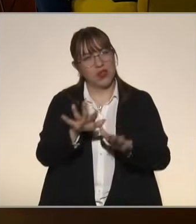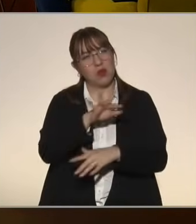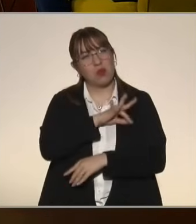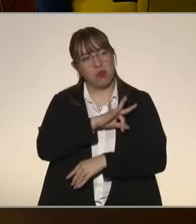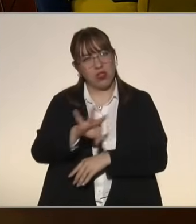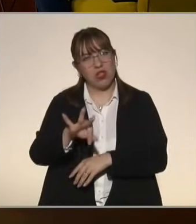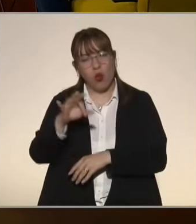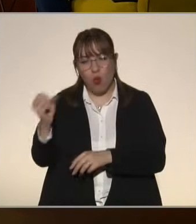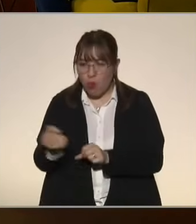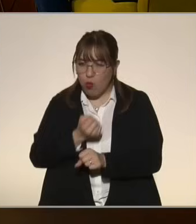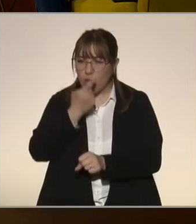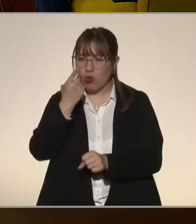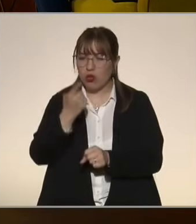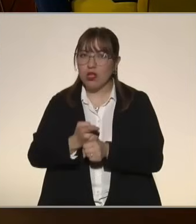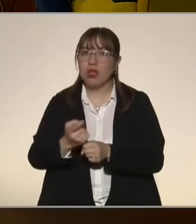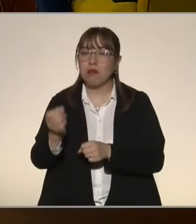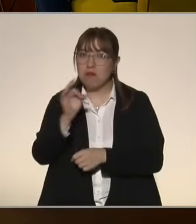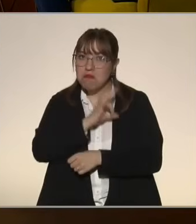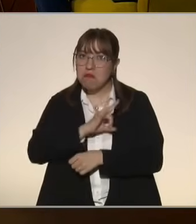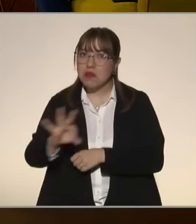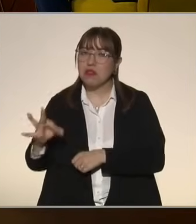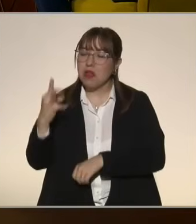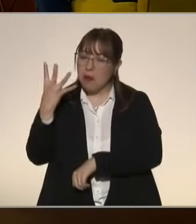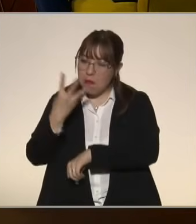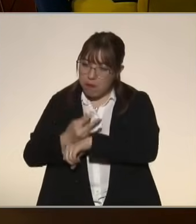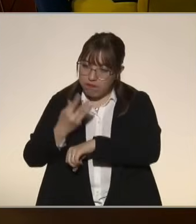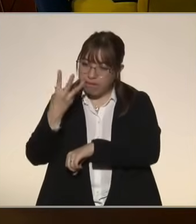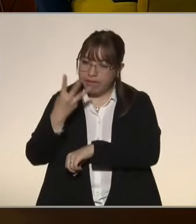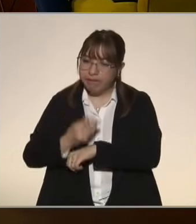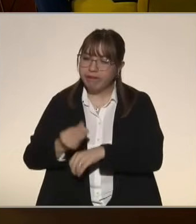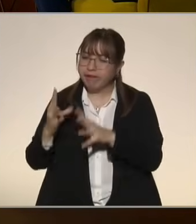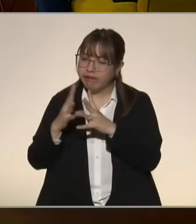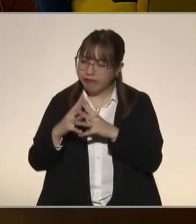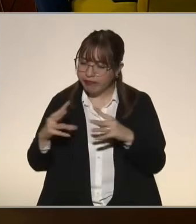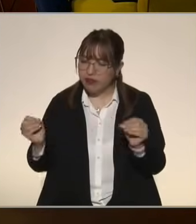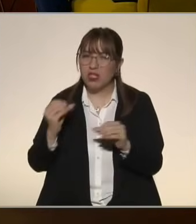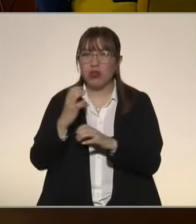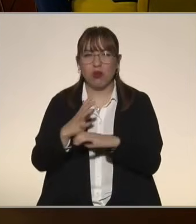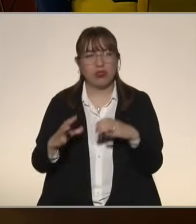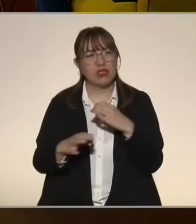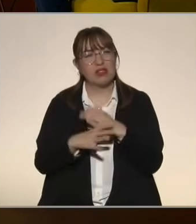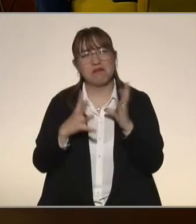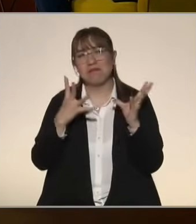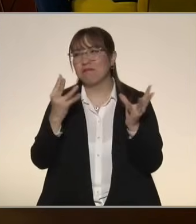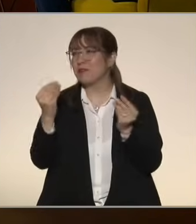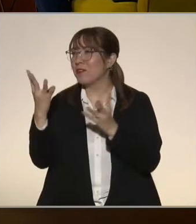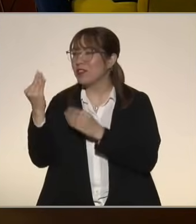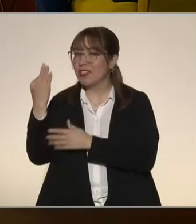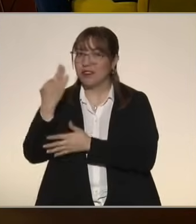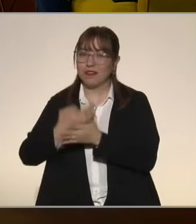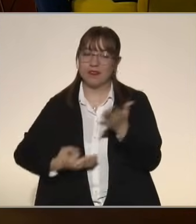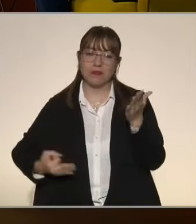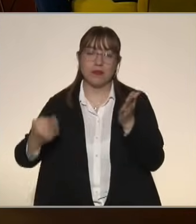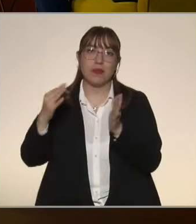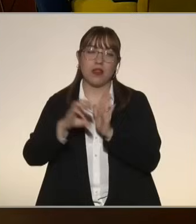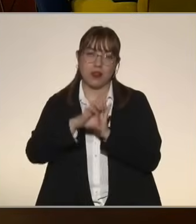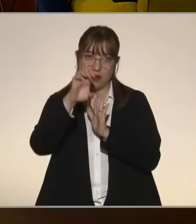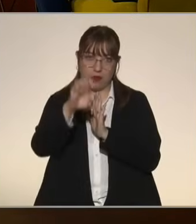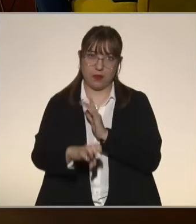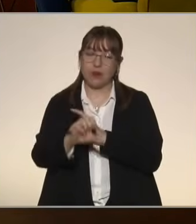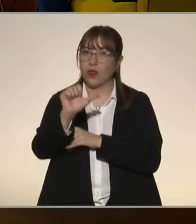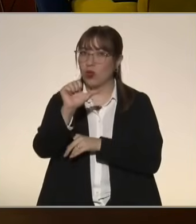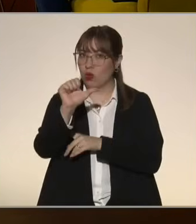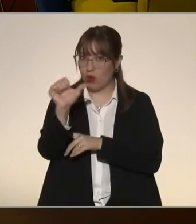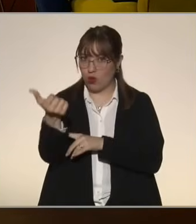finalmente resolverlo? Tenemos como ahí esto pendiente, entre muchas otras cosas, por supuesto. Por ejemplo, otra de las cosas que salieron en